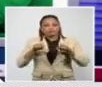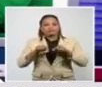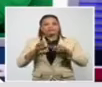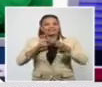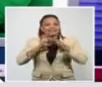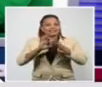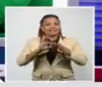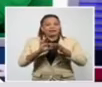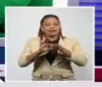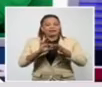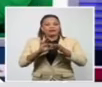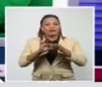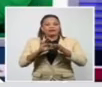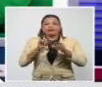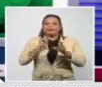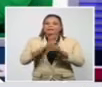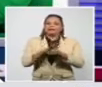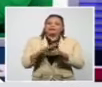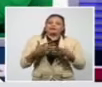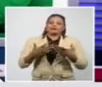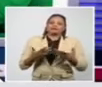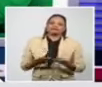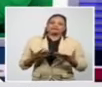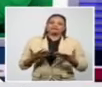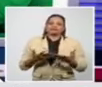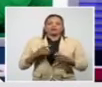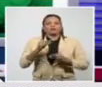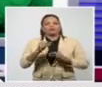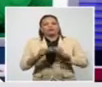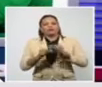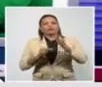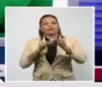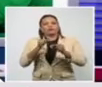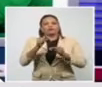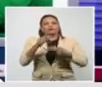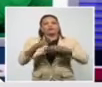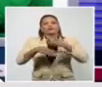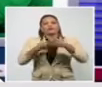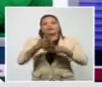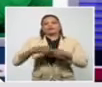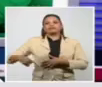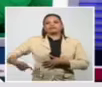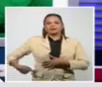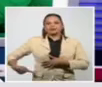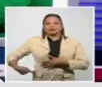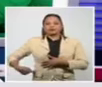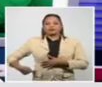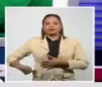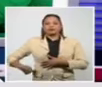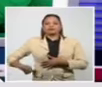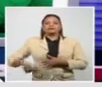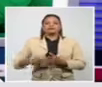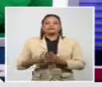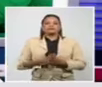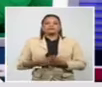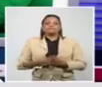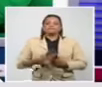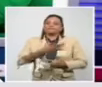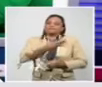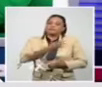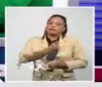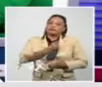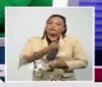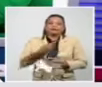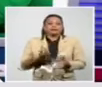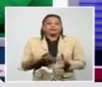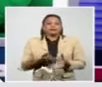deterioro hemodinámico, un empeoramiento de la función renal y lamentablemente hizo un shock